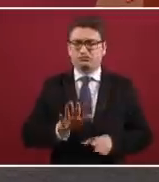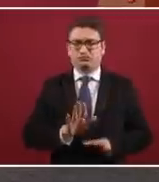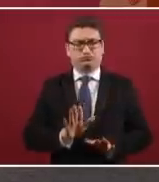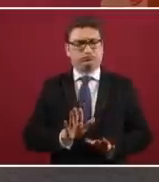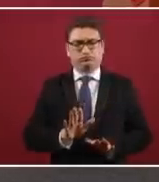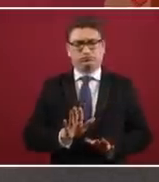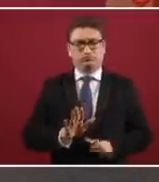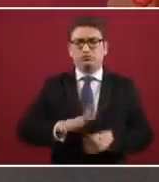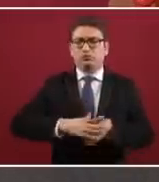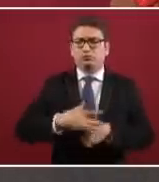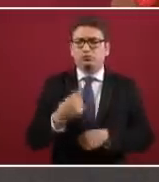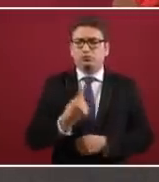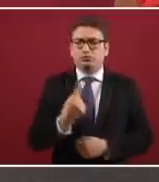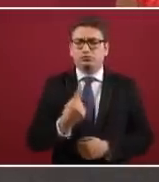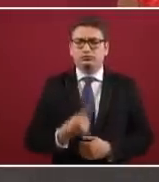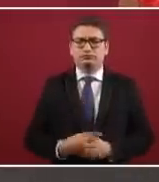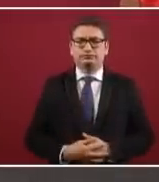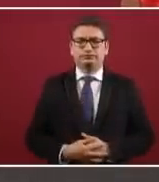¿Por qué?